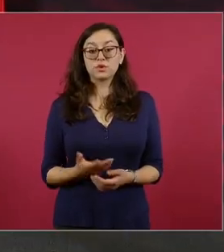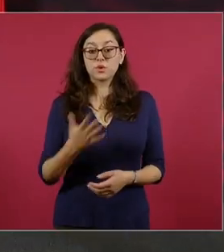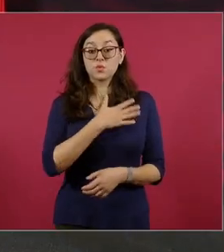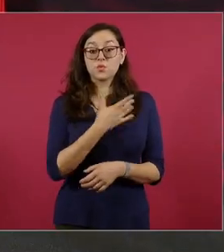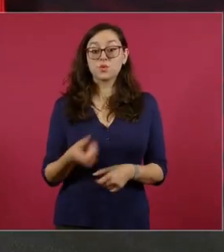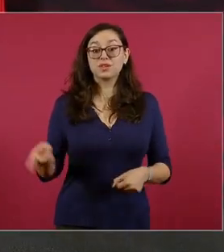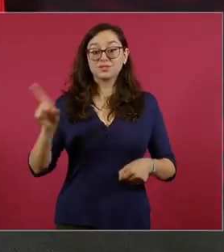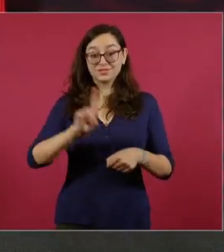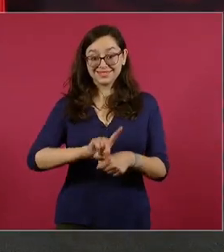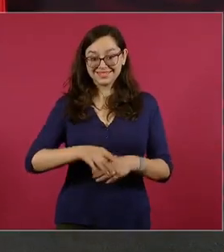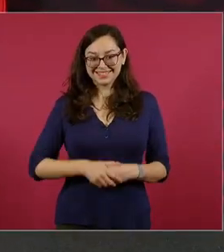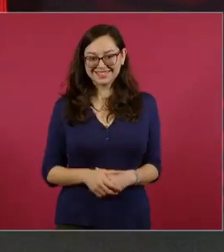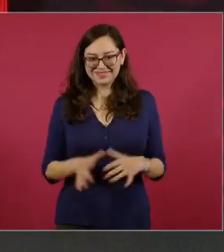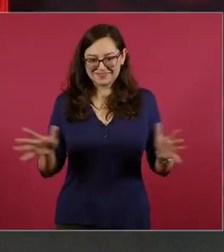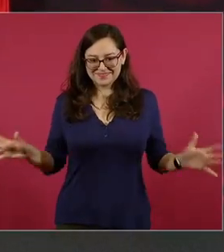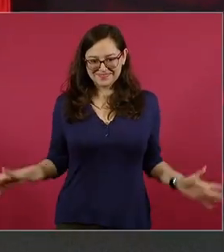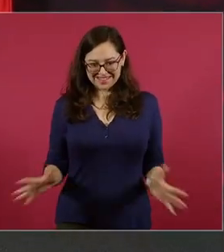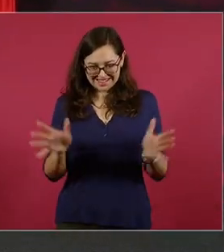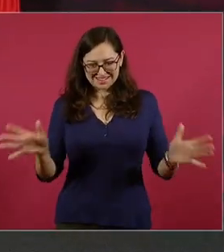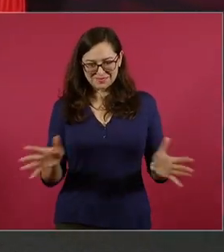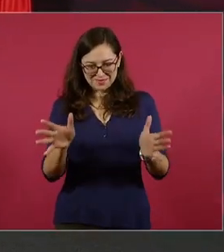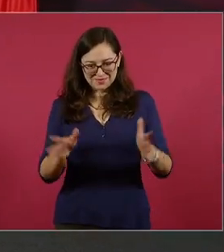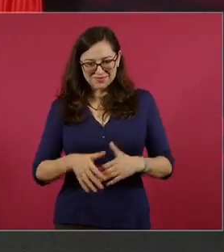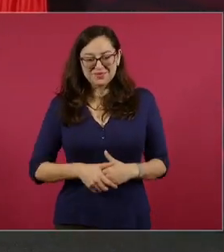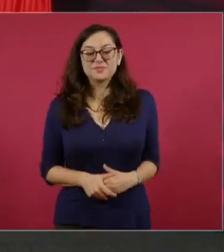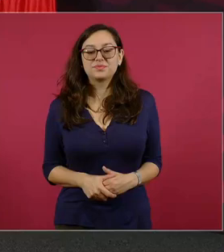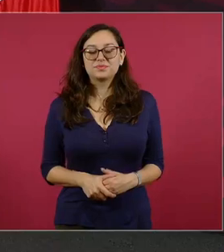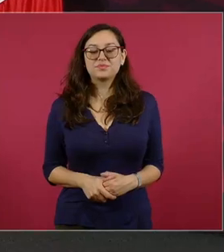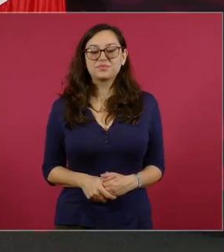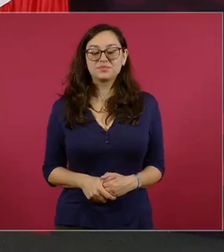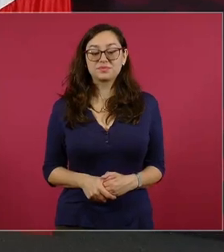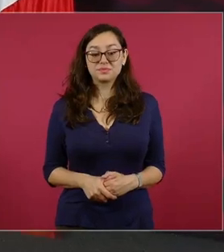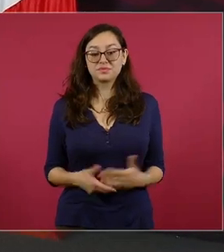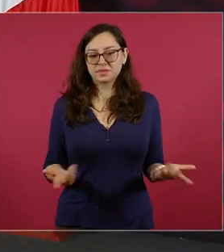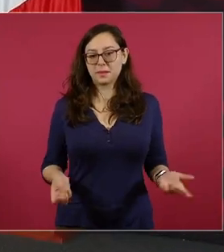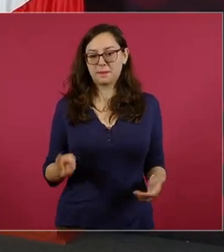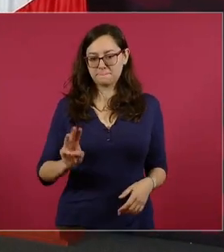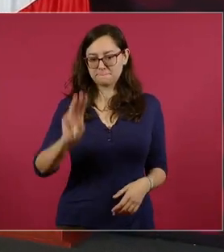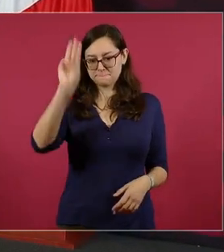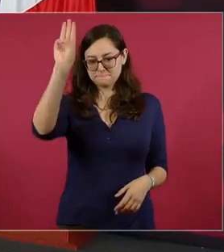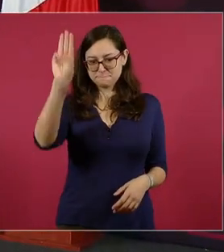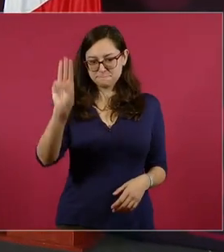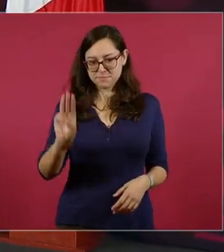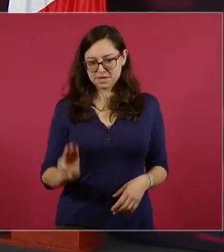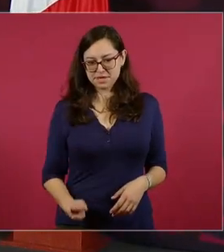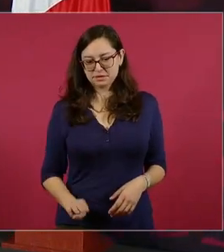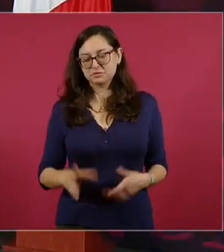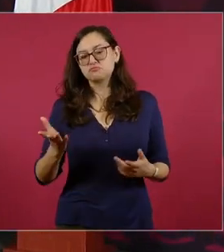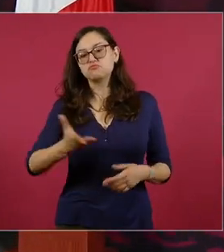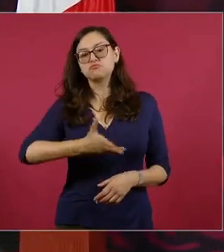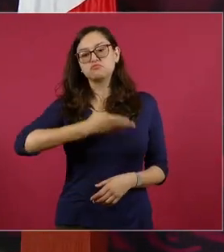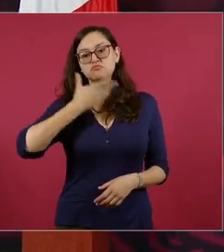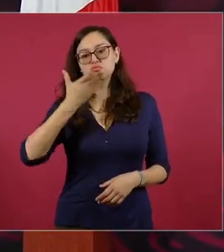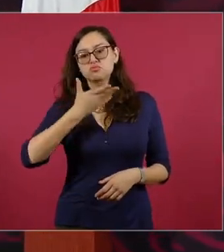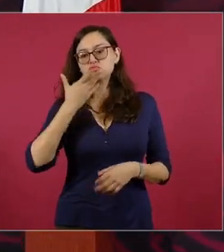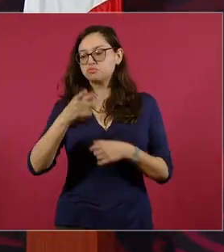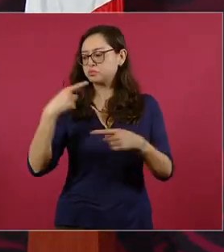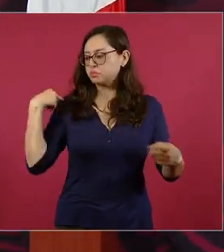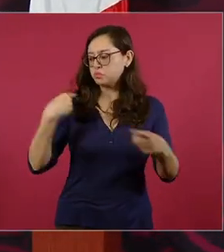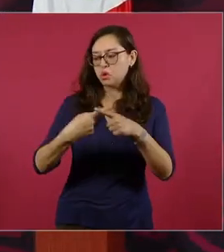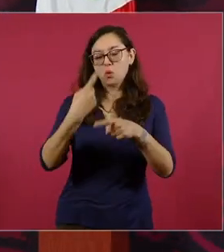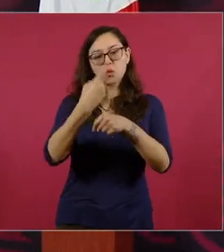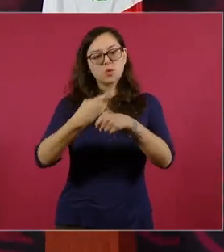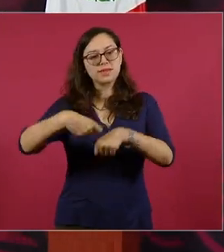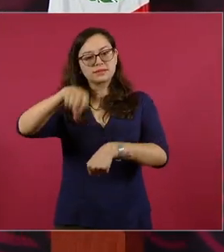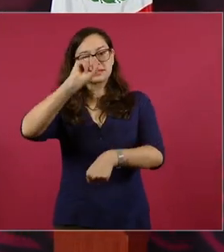informar como todos los miércoles sobre quién es quién en las mentiras de la semana.